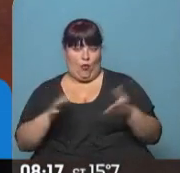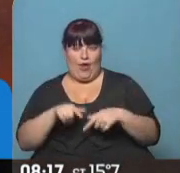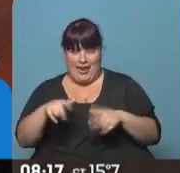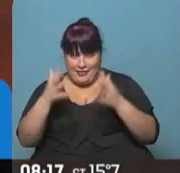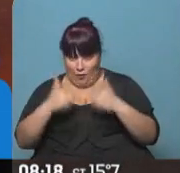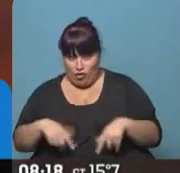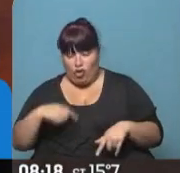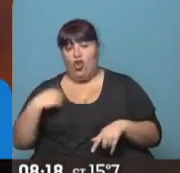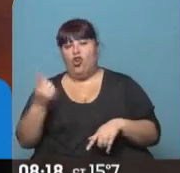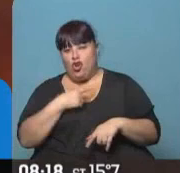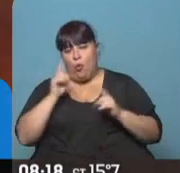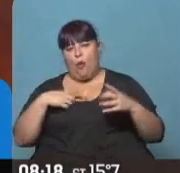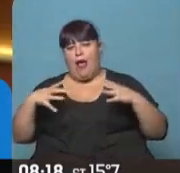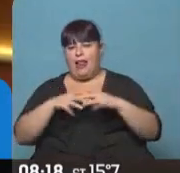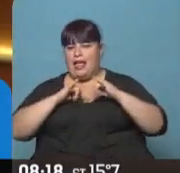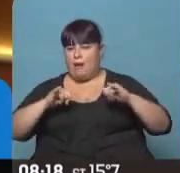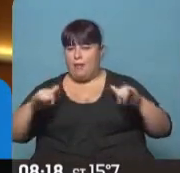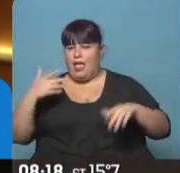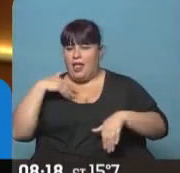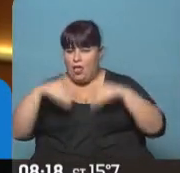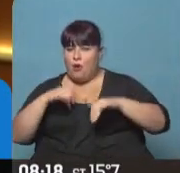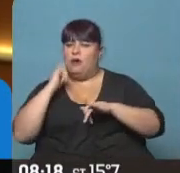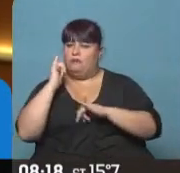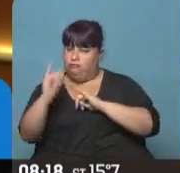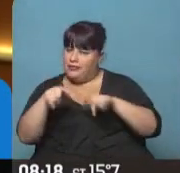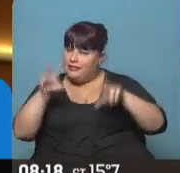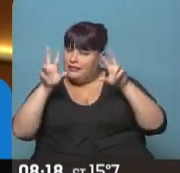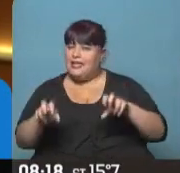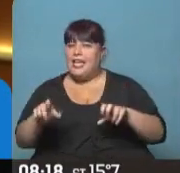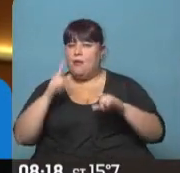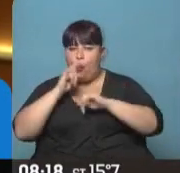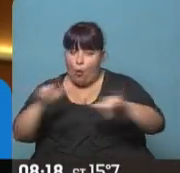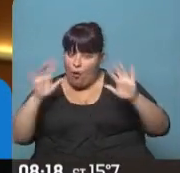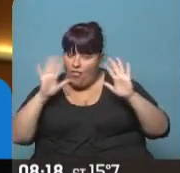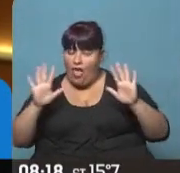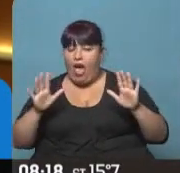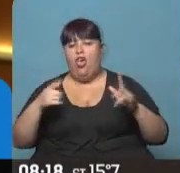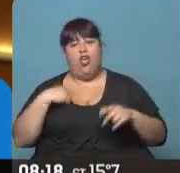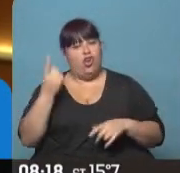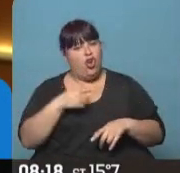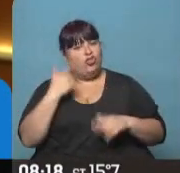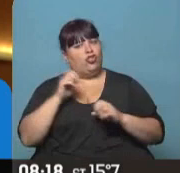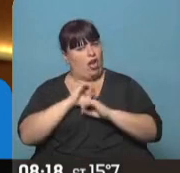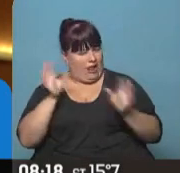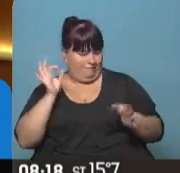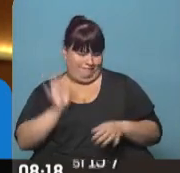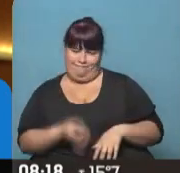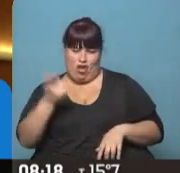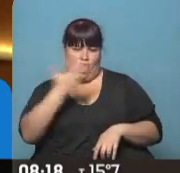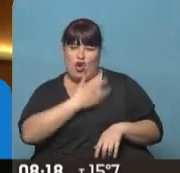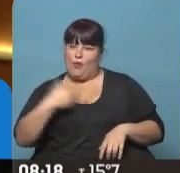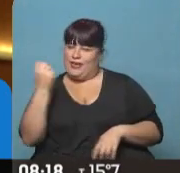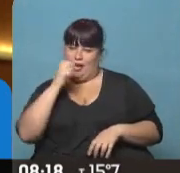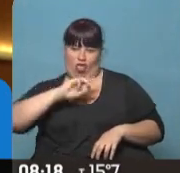estos proyectos, nosotros, igual toda la campaña electoral, hemos colocado este tema como una alerta, porque para nosotros era muy claro que el gobierno